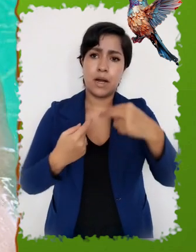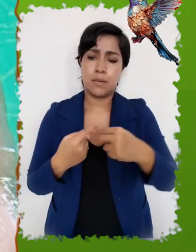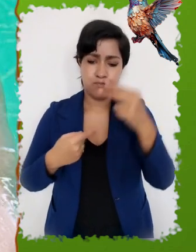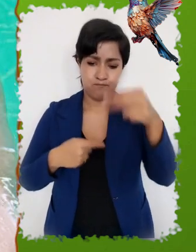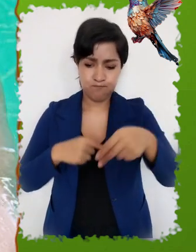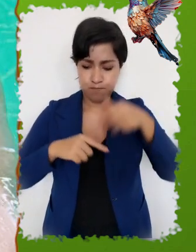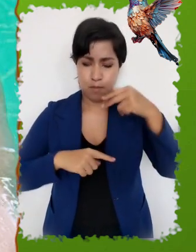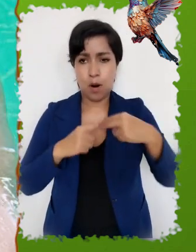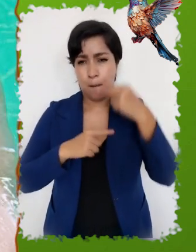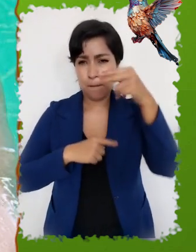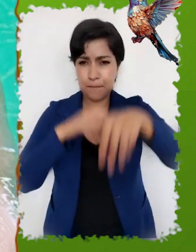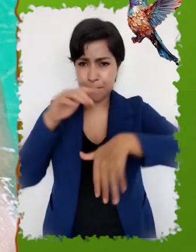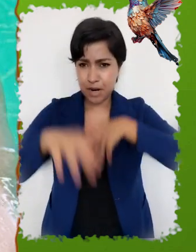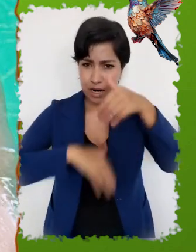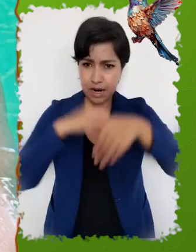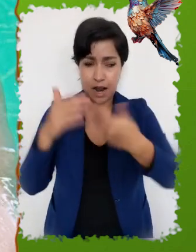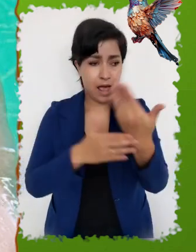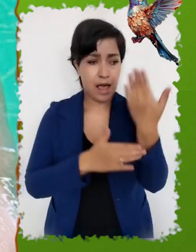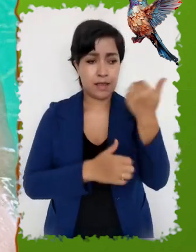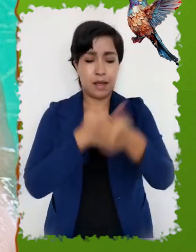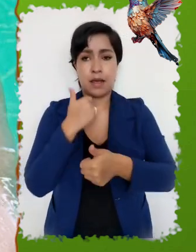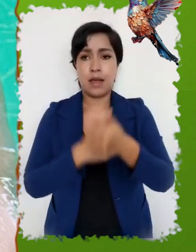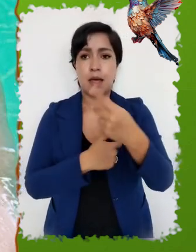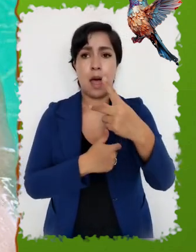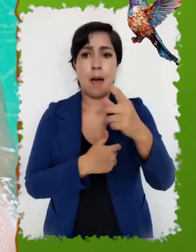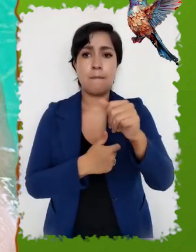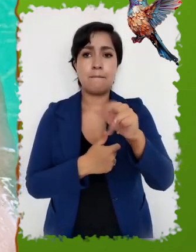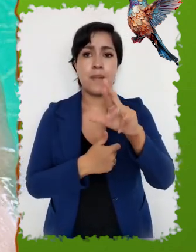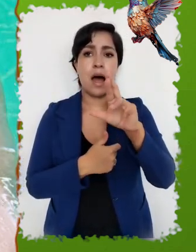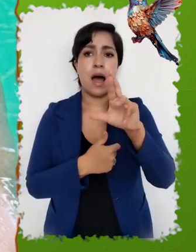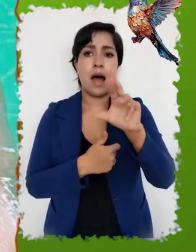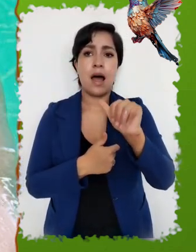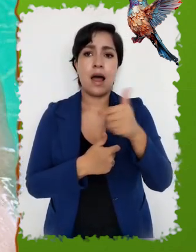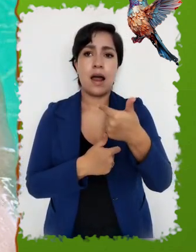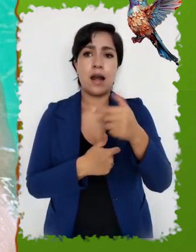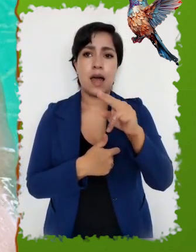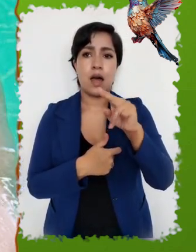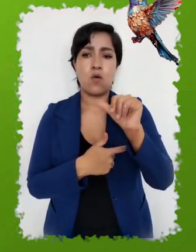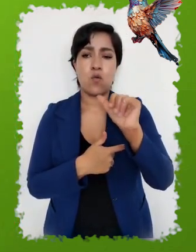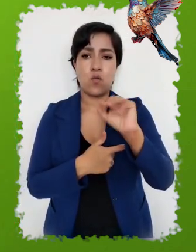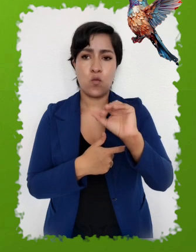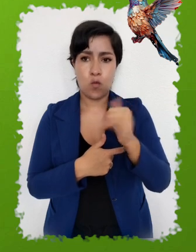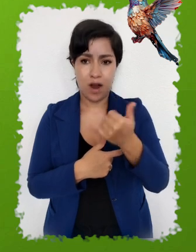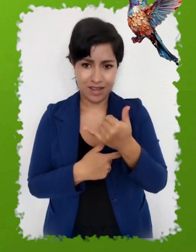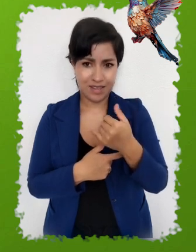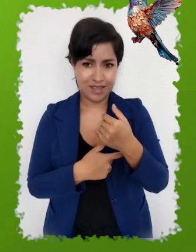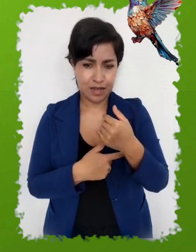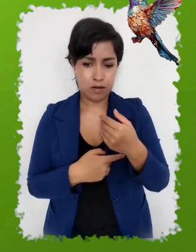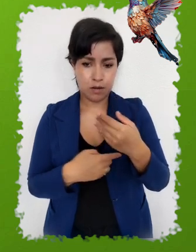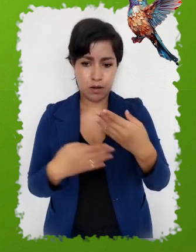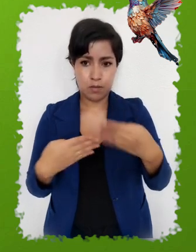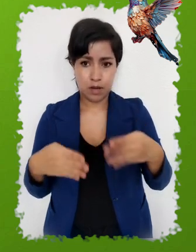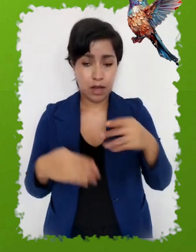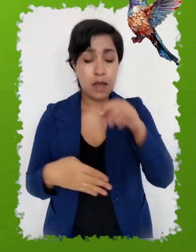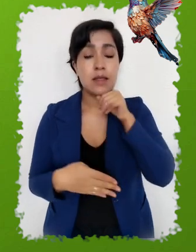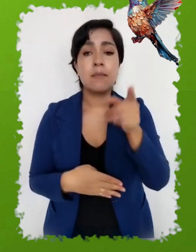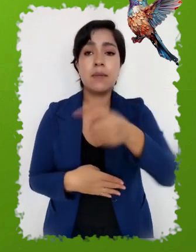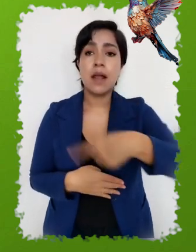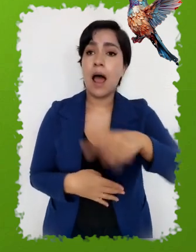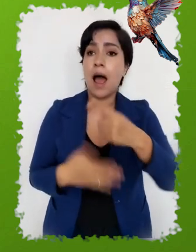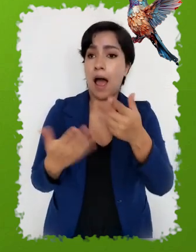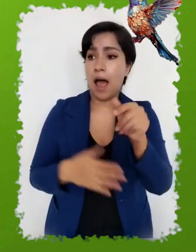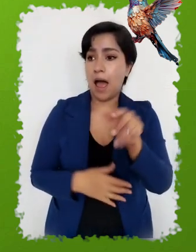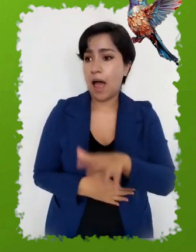hecho acaban de regresar de Paraguay dos muchachos no que ganaron Entonces sí hay como ahorita esas dos espacios donde